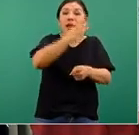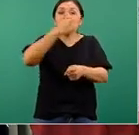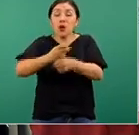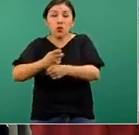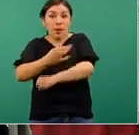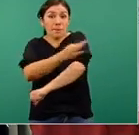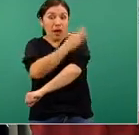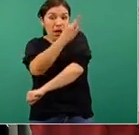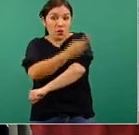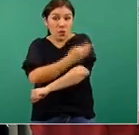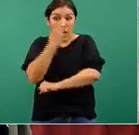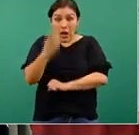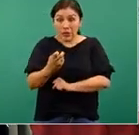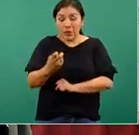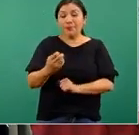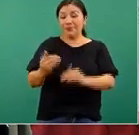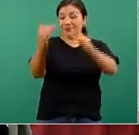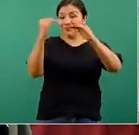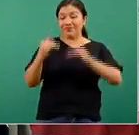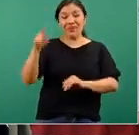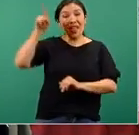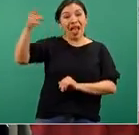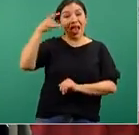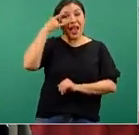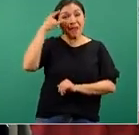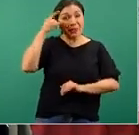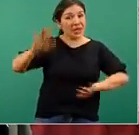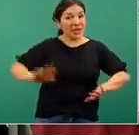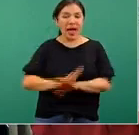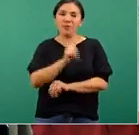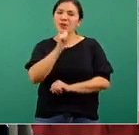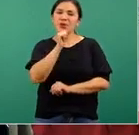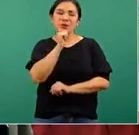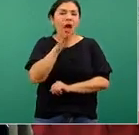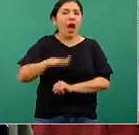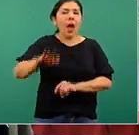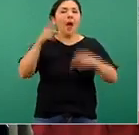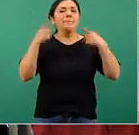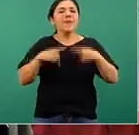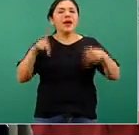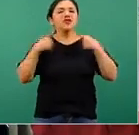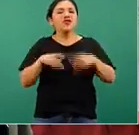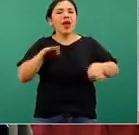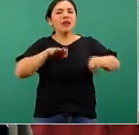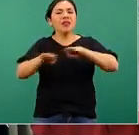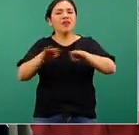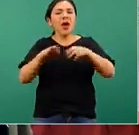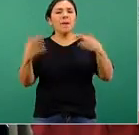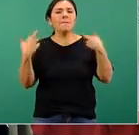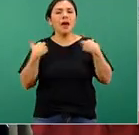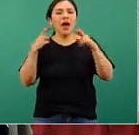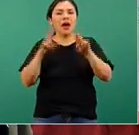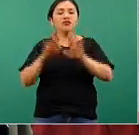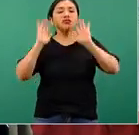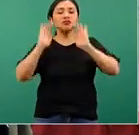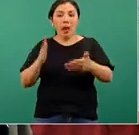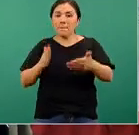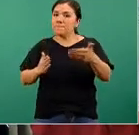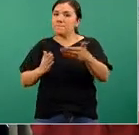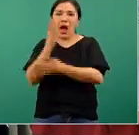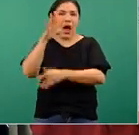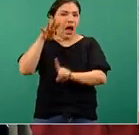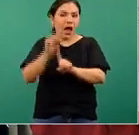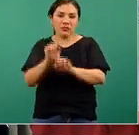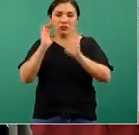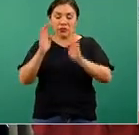dosis. Este no ha avanzado es que el estado de Campeche, las personas trabajadoras de la salud, prácticamente se culminó la meta,